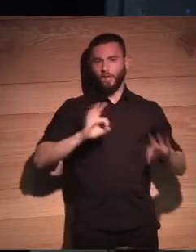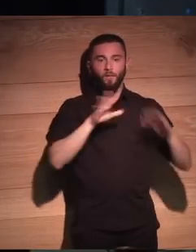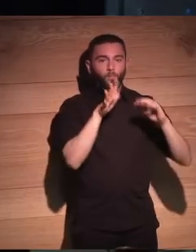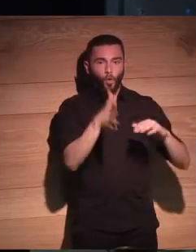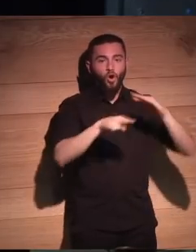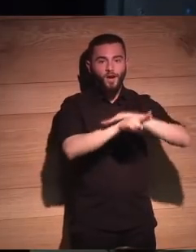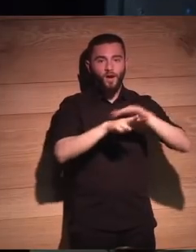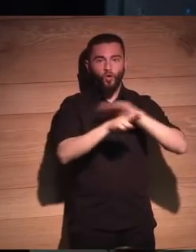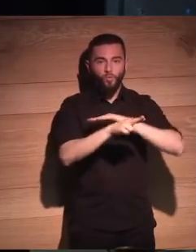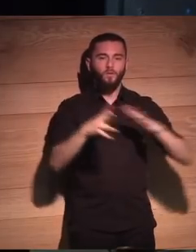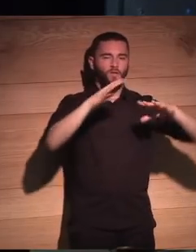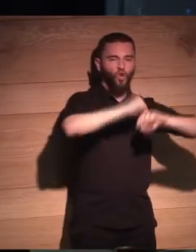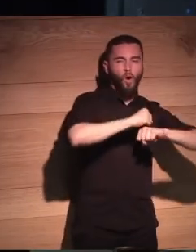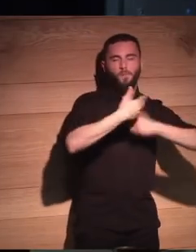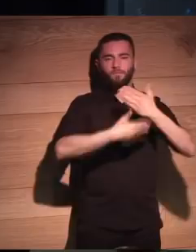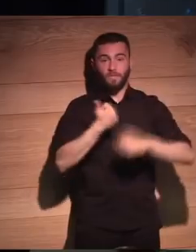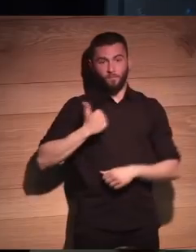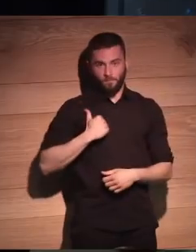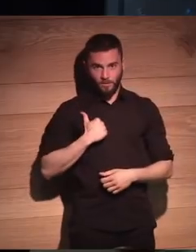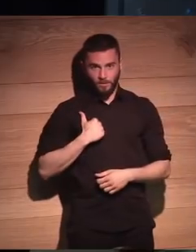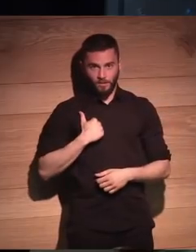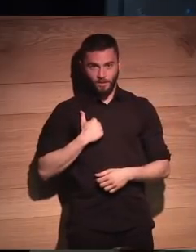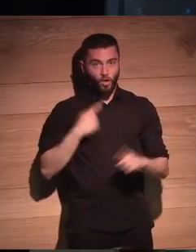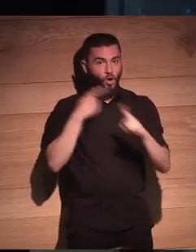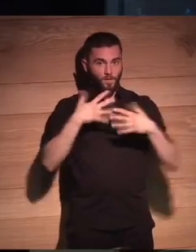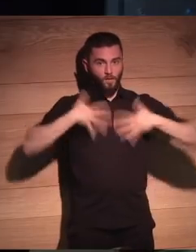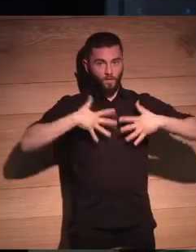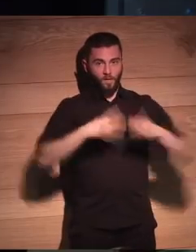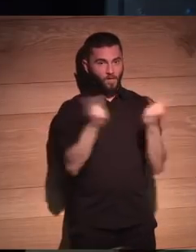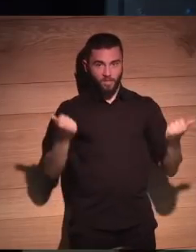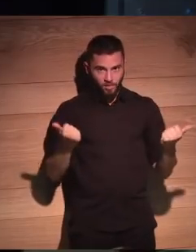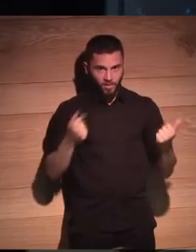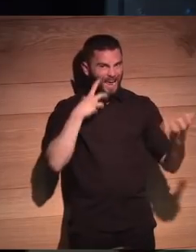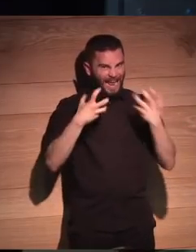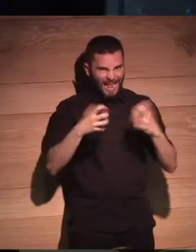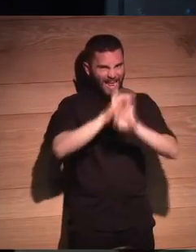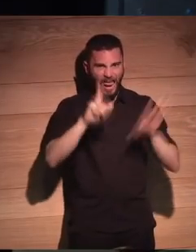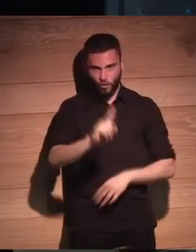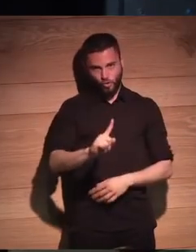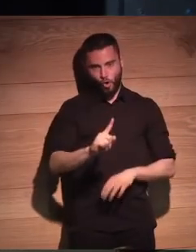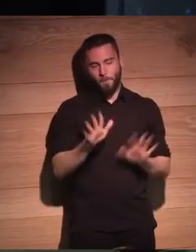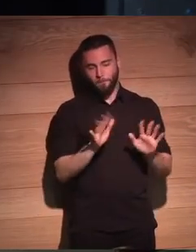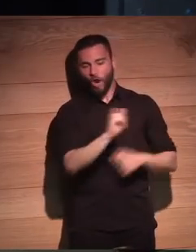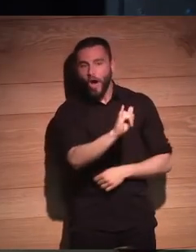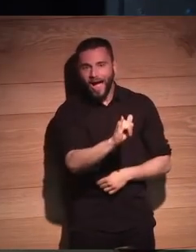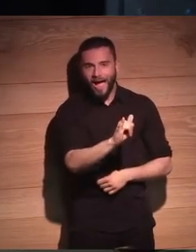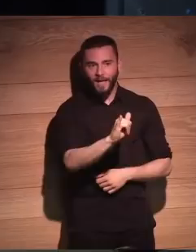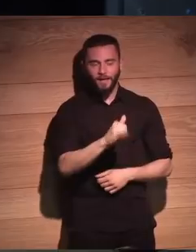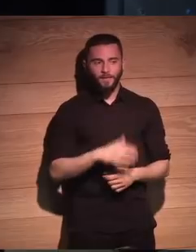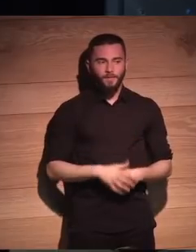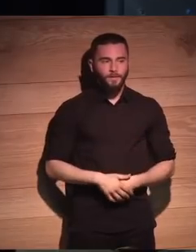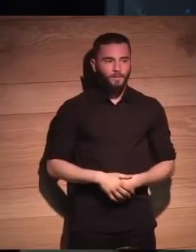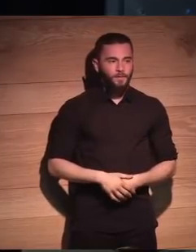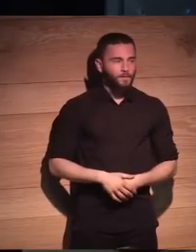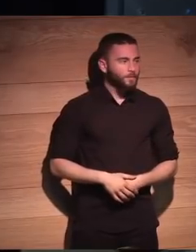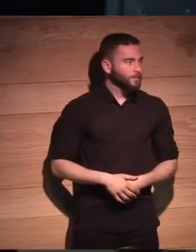de arrojar una sombra o demás para que realmente la desnudez no sea explícita, pero esté ahí, ¿no? La hoja de parra de siempre,